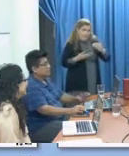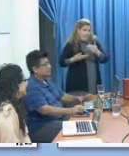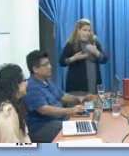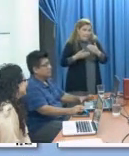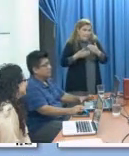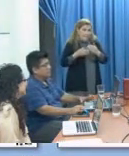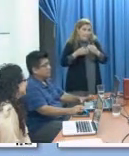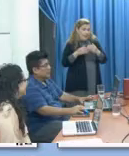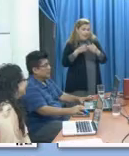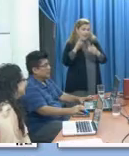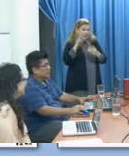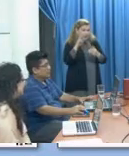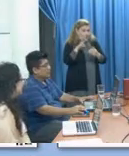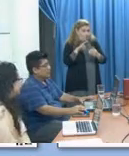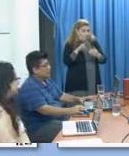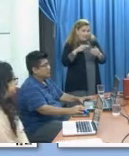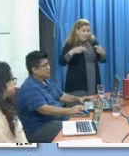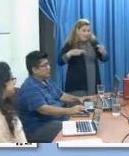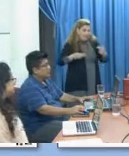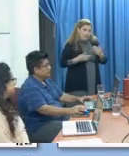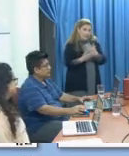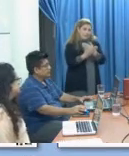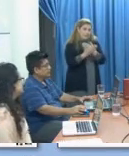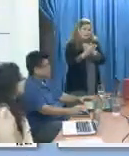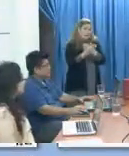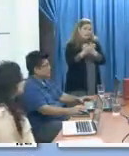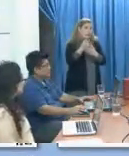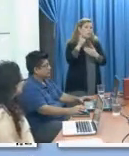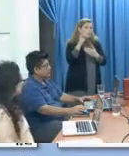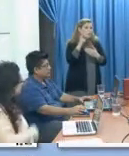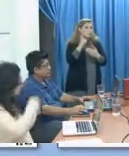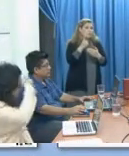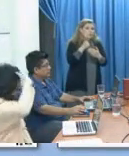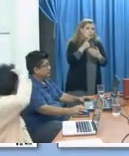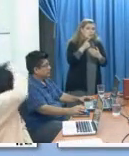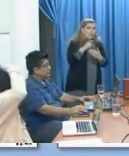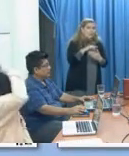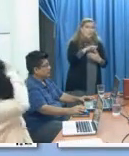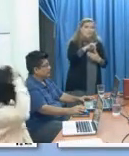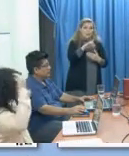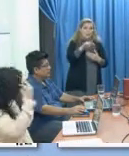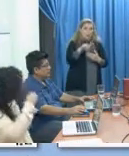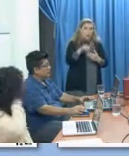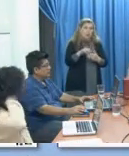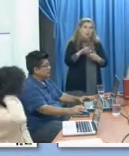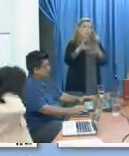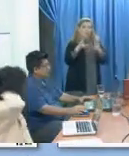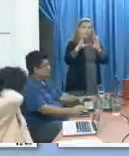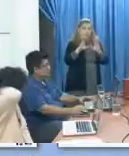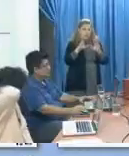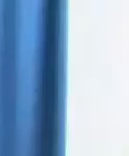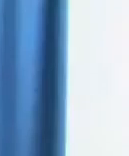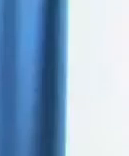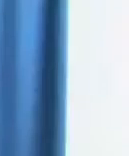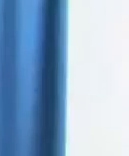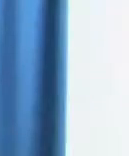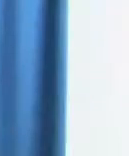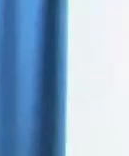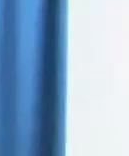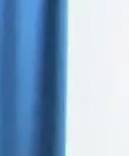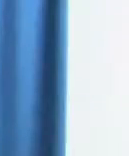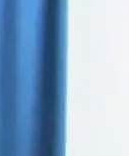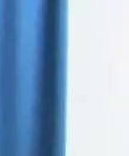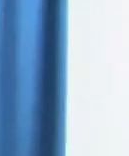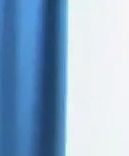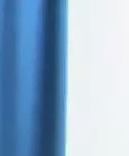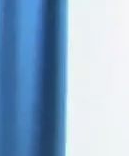y dicen, nació con deficiencia, pero a medida que le dan terapia, que lo estimulan, que la vía auditiva madura,